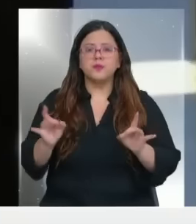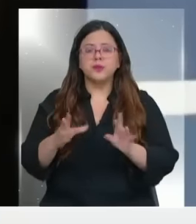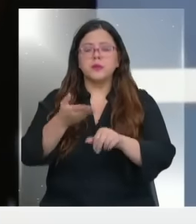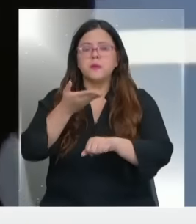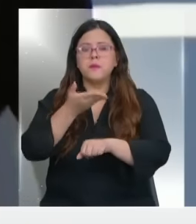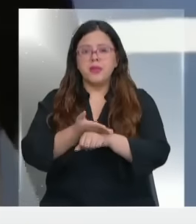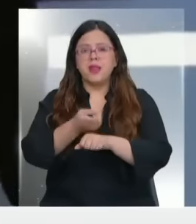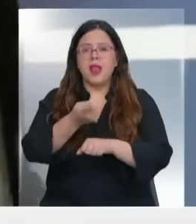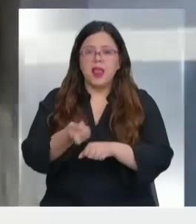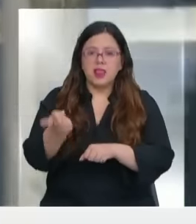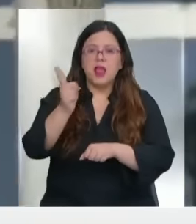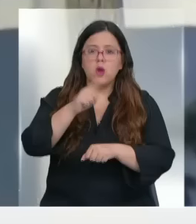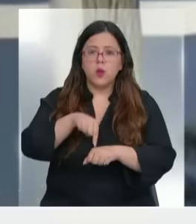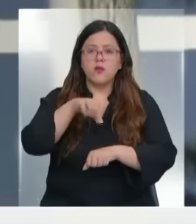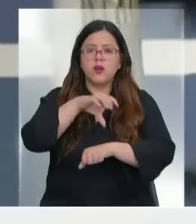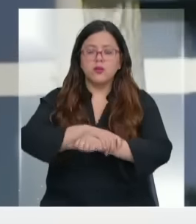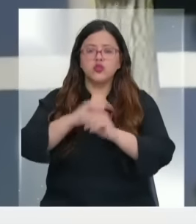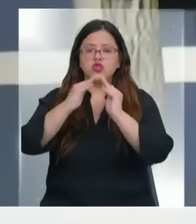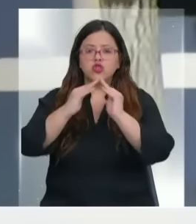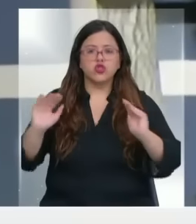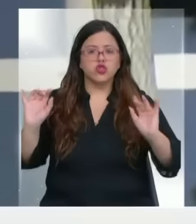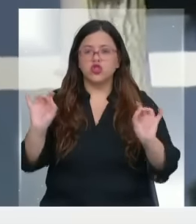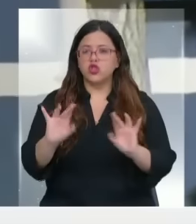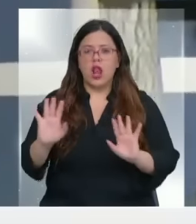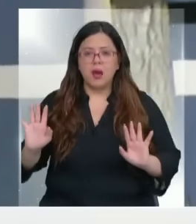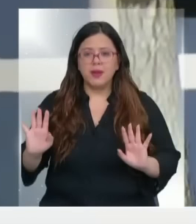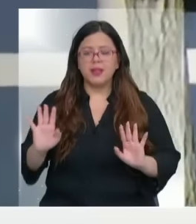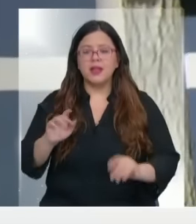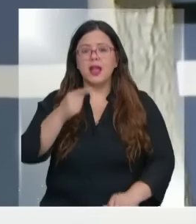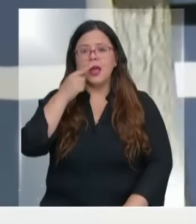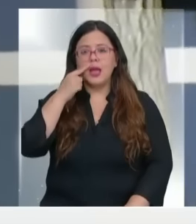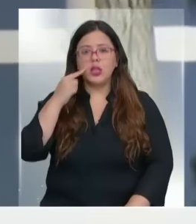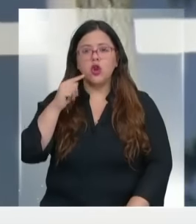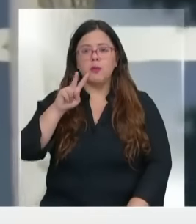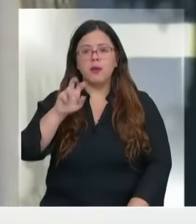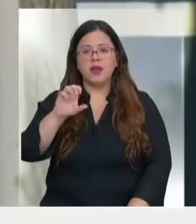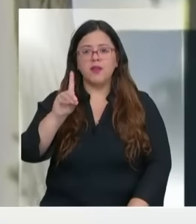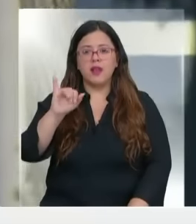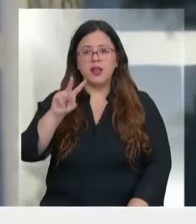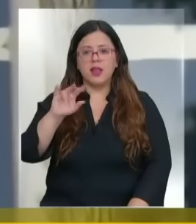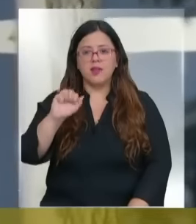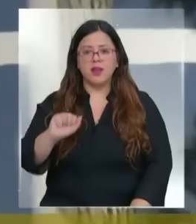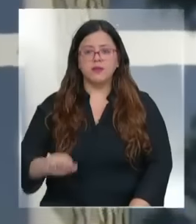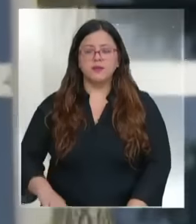pedir una vez más el arresto domiciliario de Jorge Valdivia.